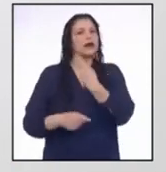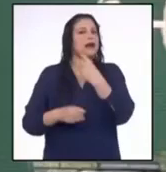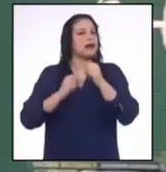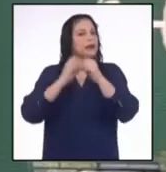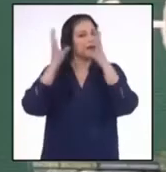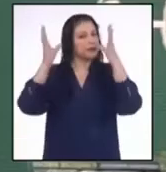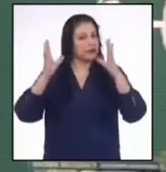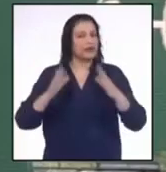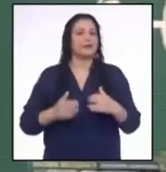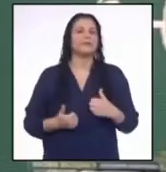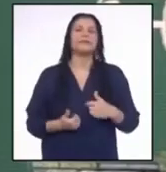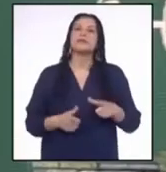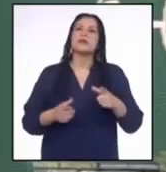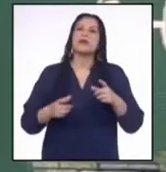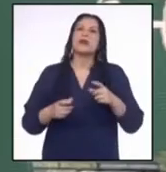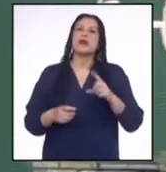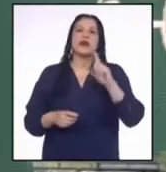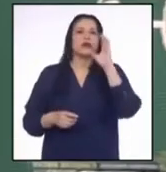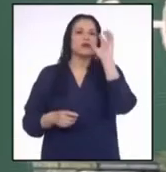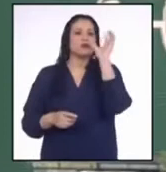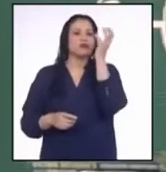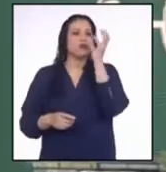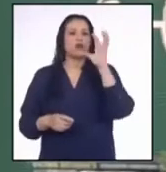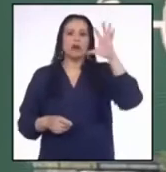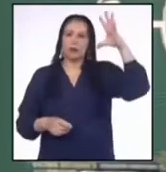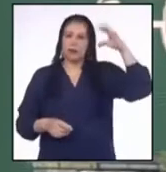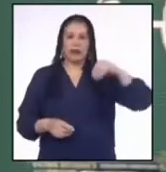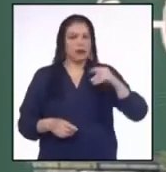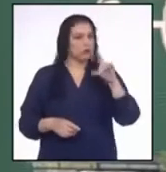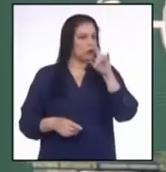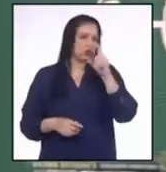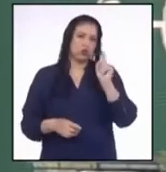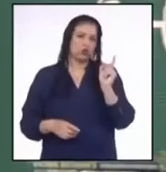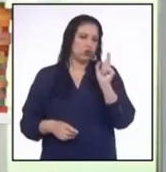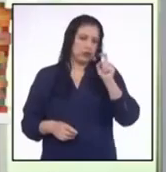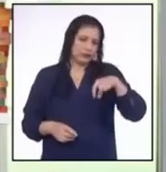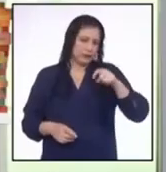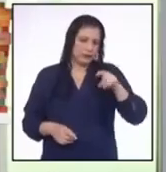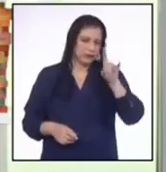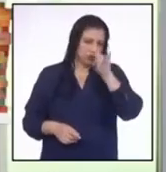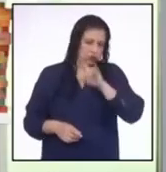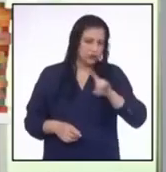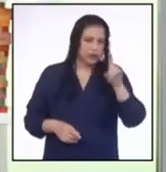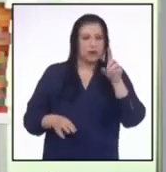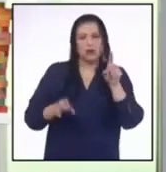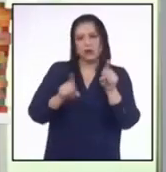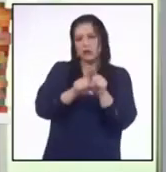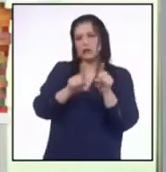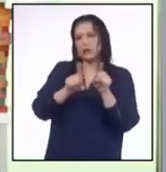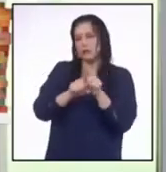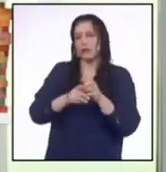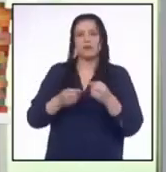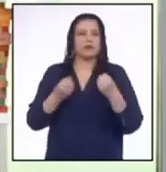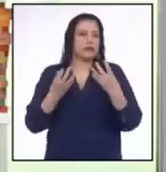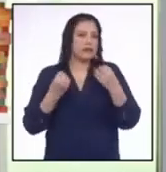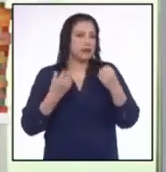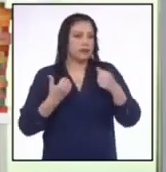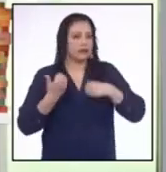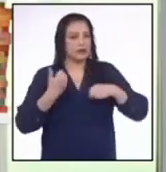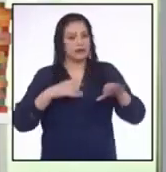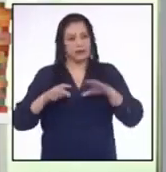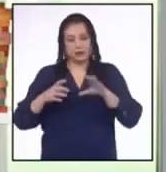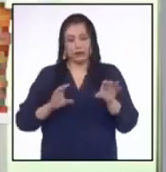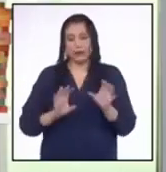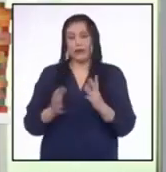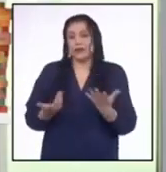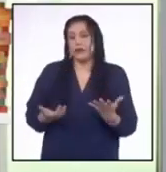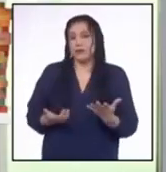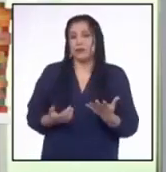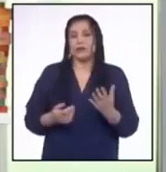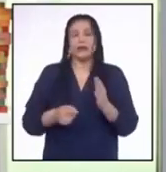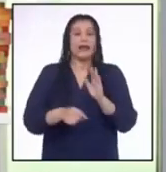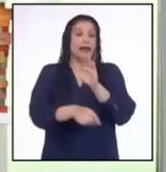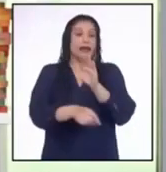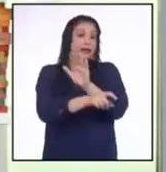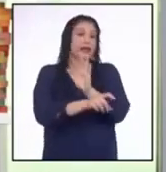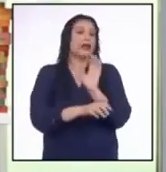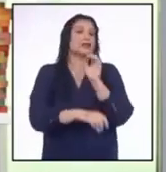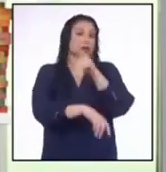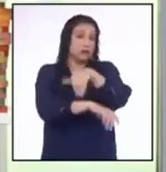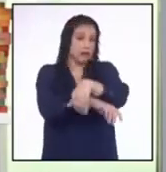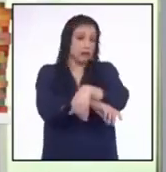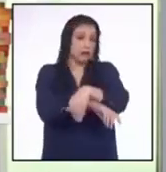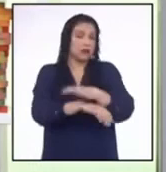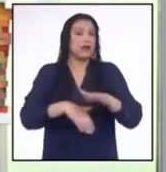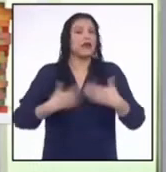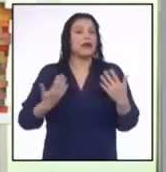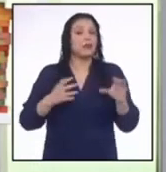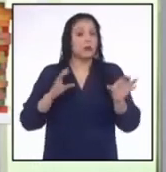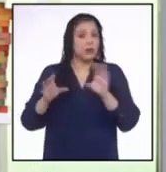diarias. Apagar los focos cuando no necesites usarlos. Además, sería bueno que las actividades que realizamos por la tarde o noche